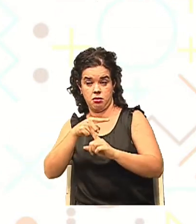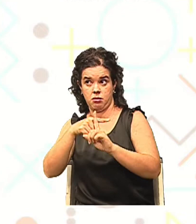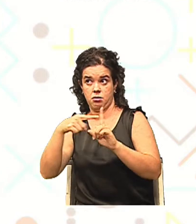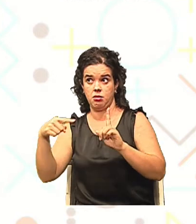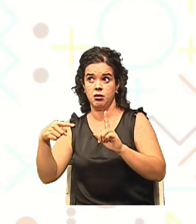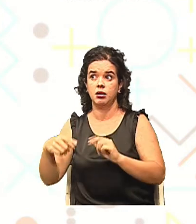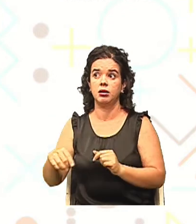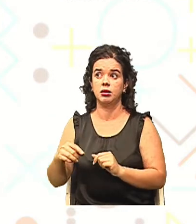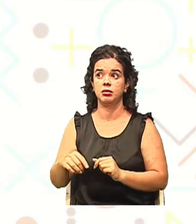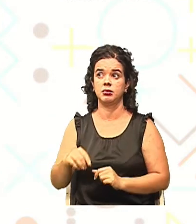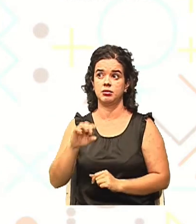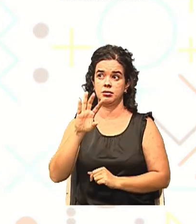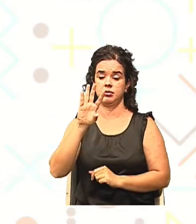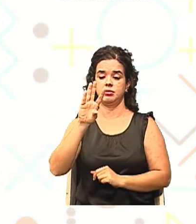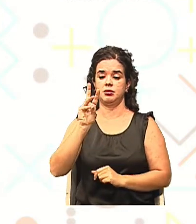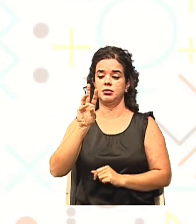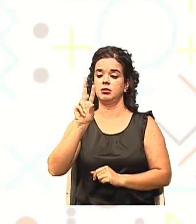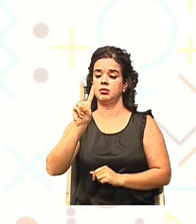62,5 metros.